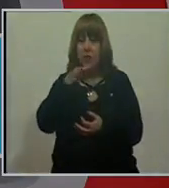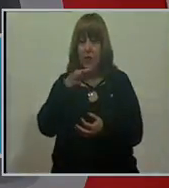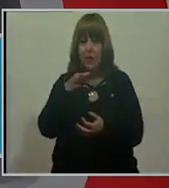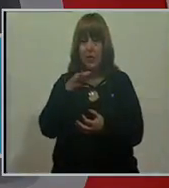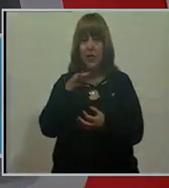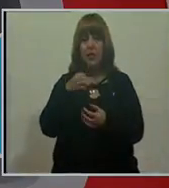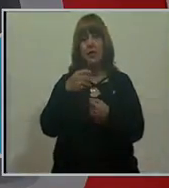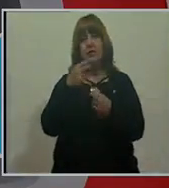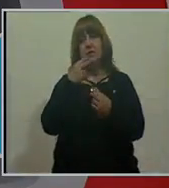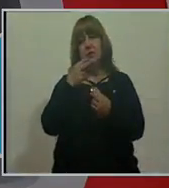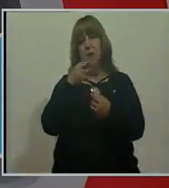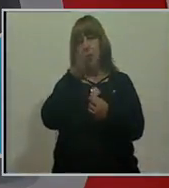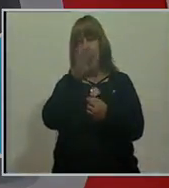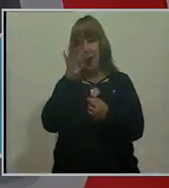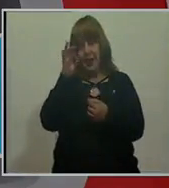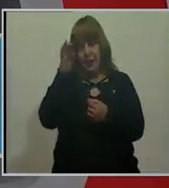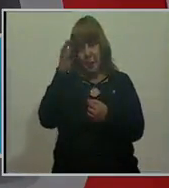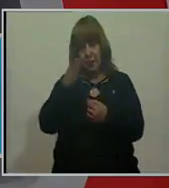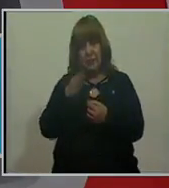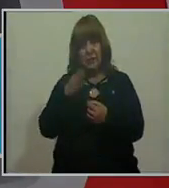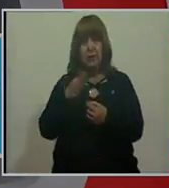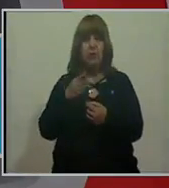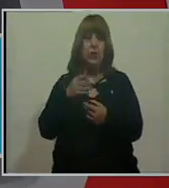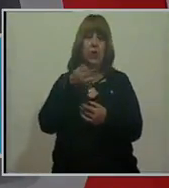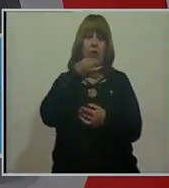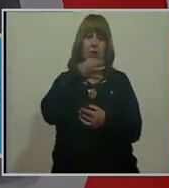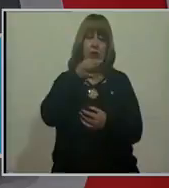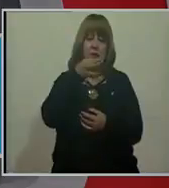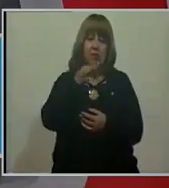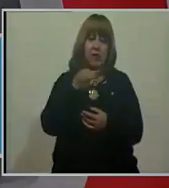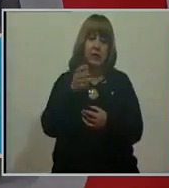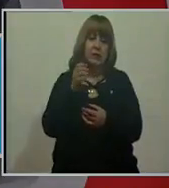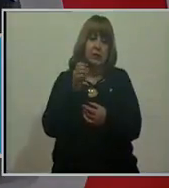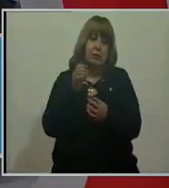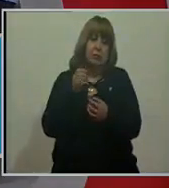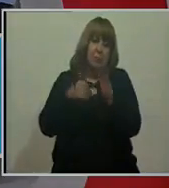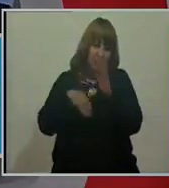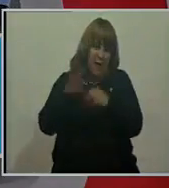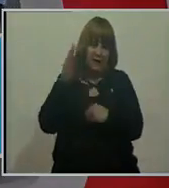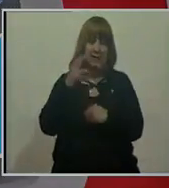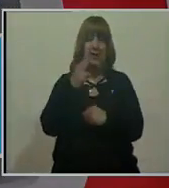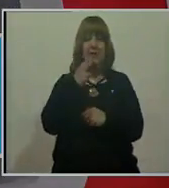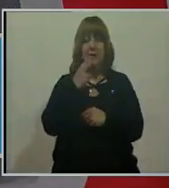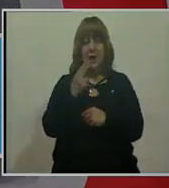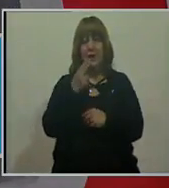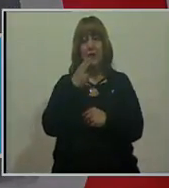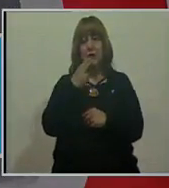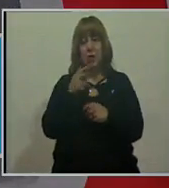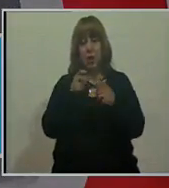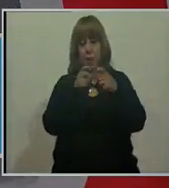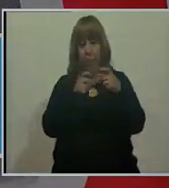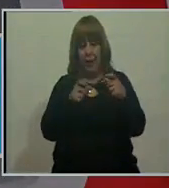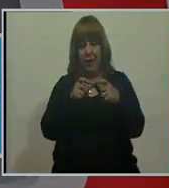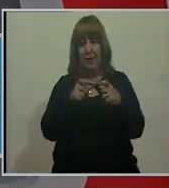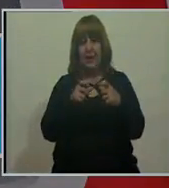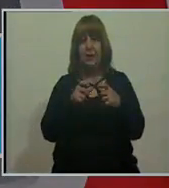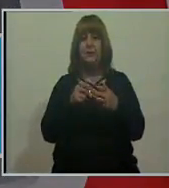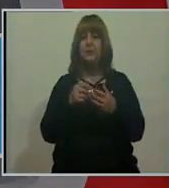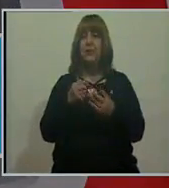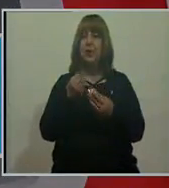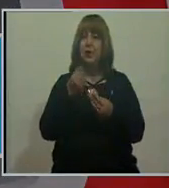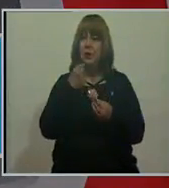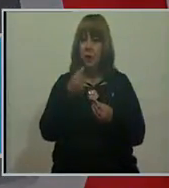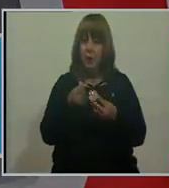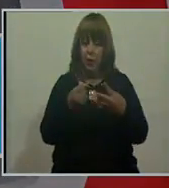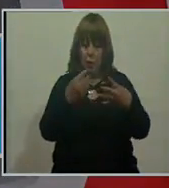son cigarrillos. Así que conviene. Yo le pregunté, pero bueno, esto de que suba el precio, ¿conviene? Que para que,